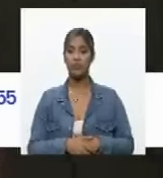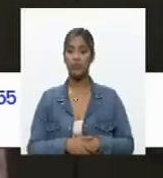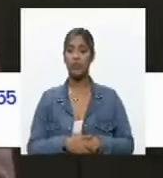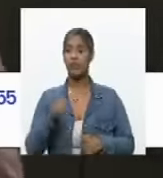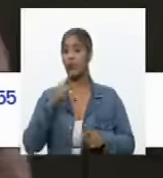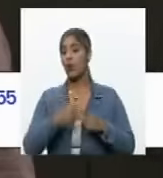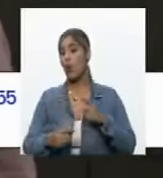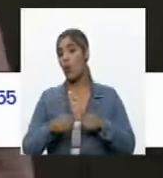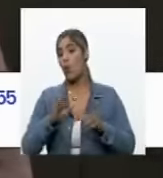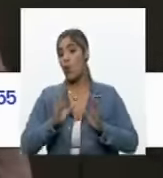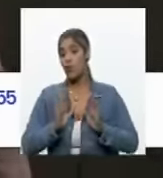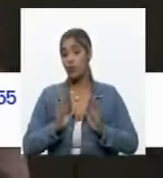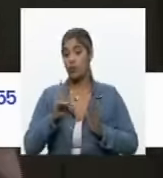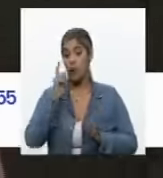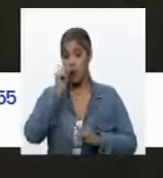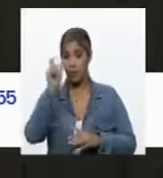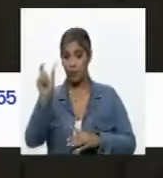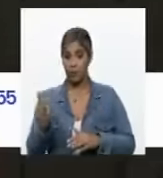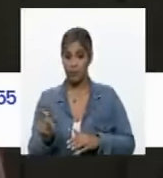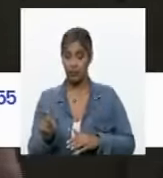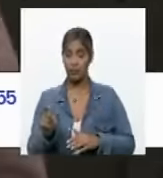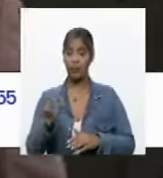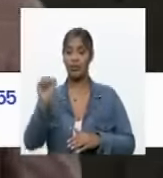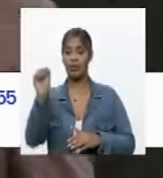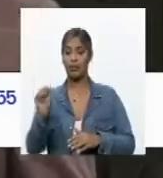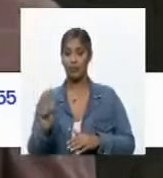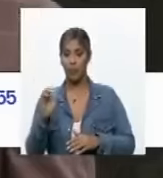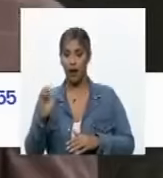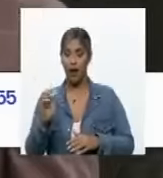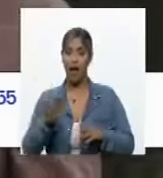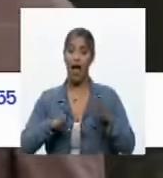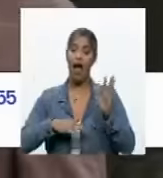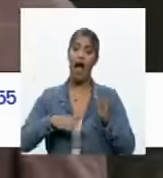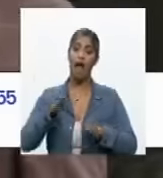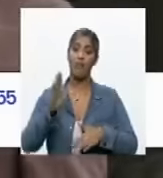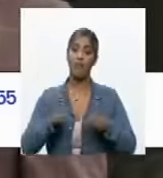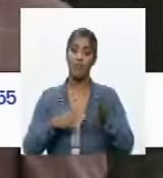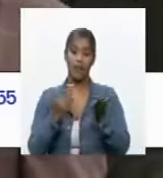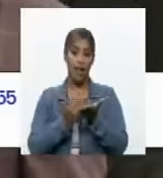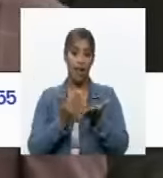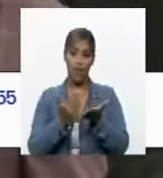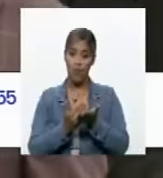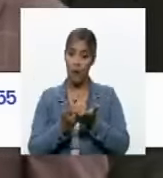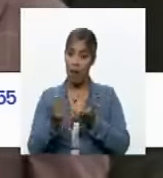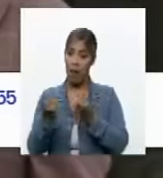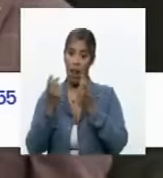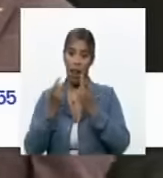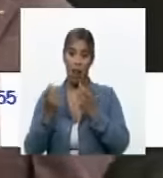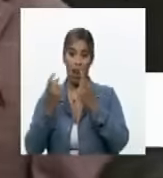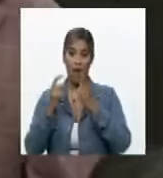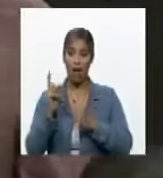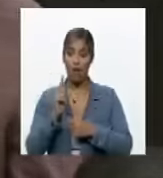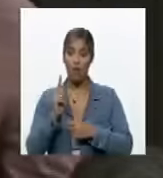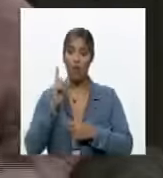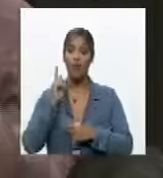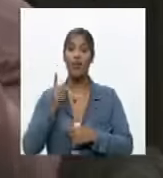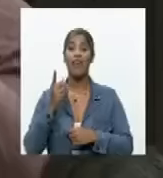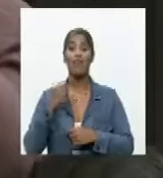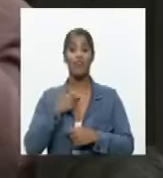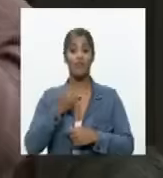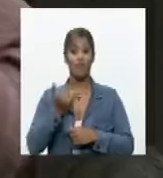Cosas de Simón Carreño que a veces en la escuela no nos las dan si no las investigamos.